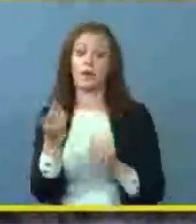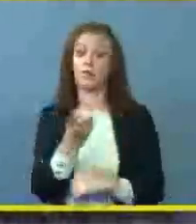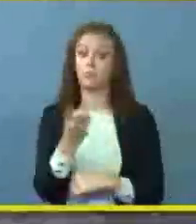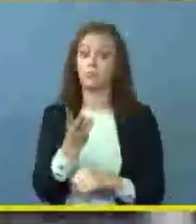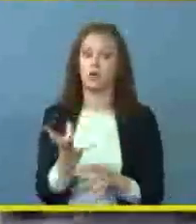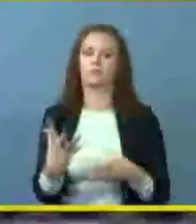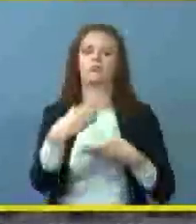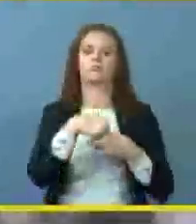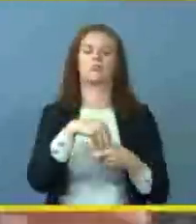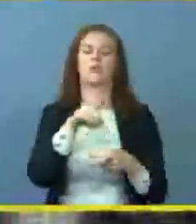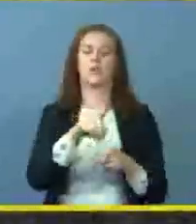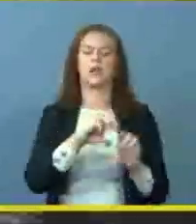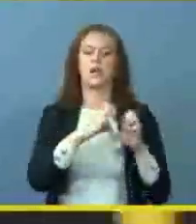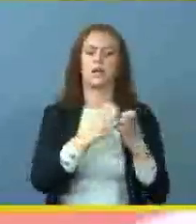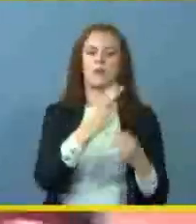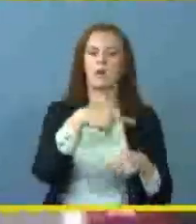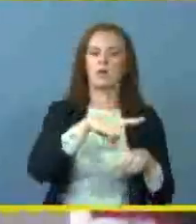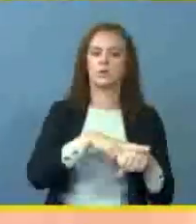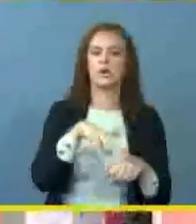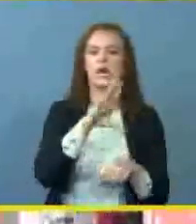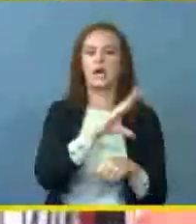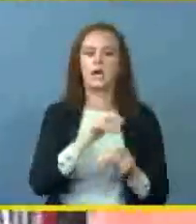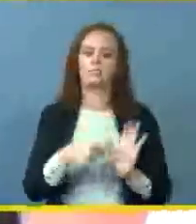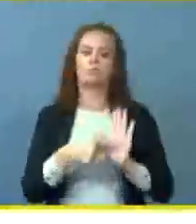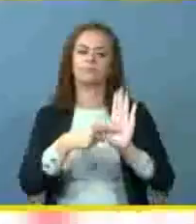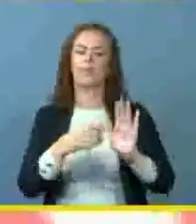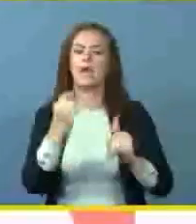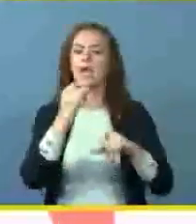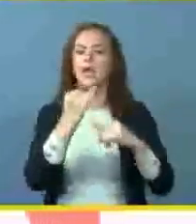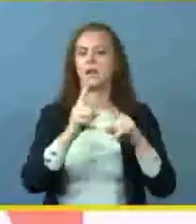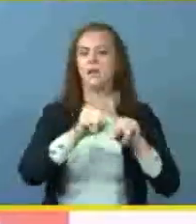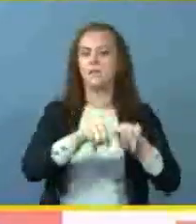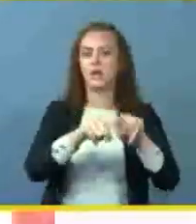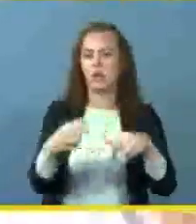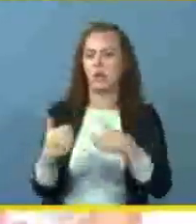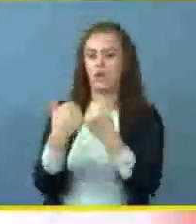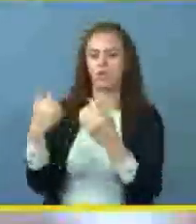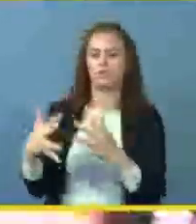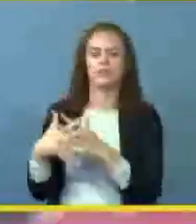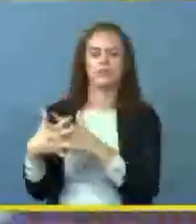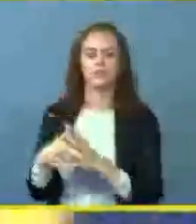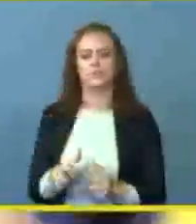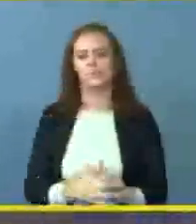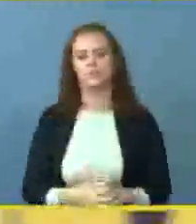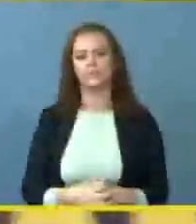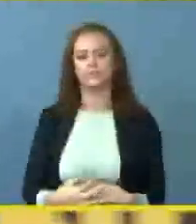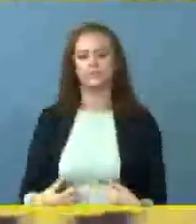formar parte de la selección nacional y debutar en la eliminatoria ante Estados Unidos.